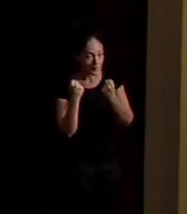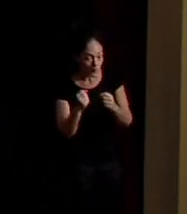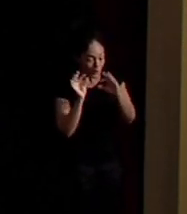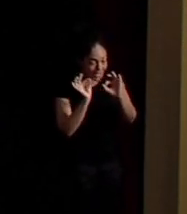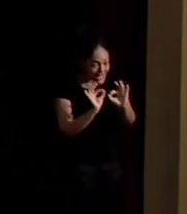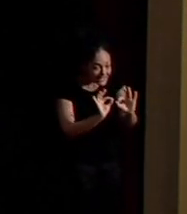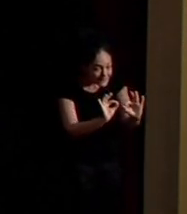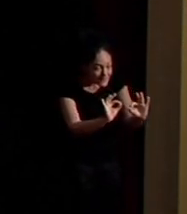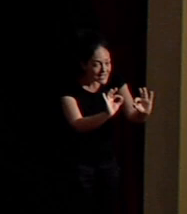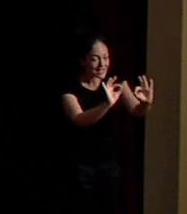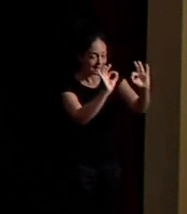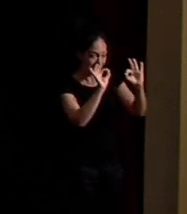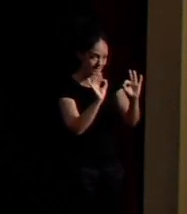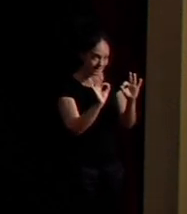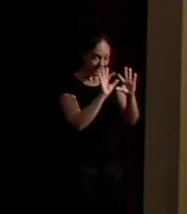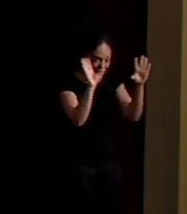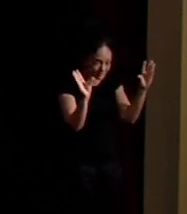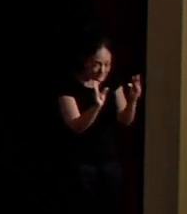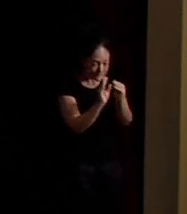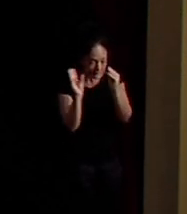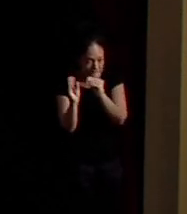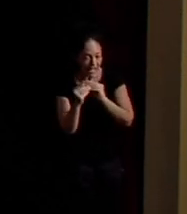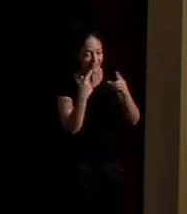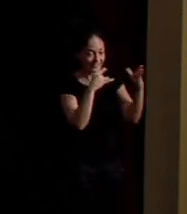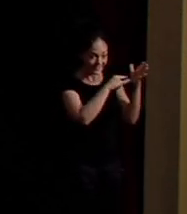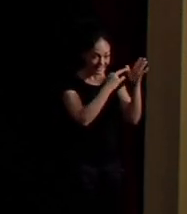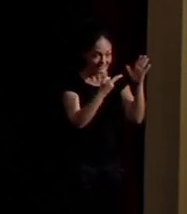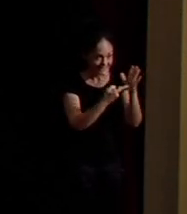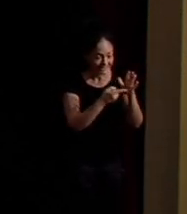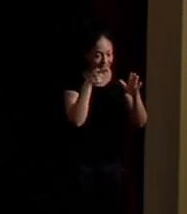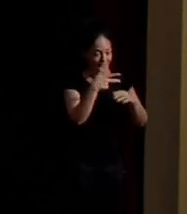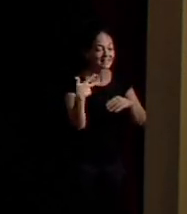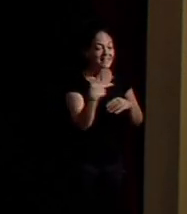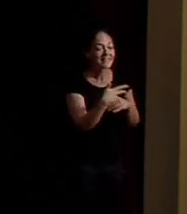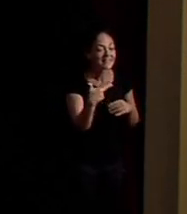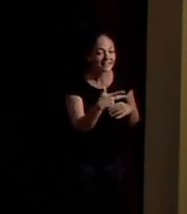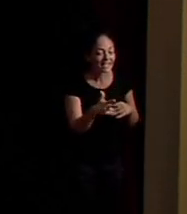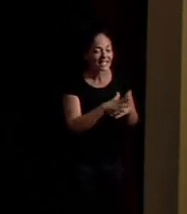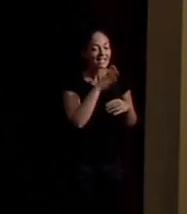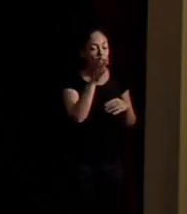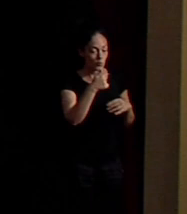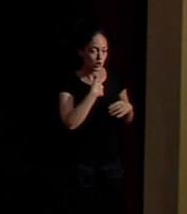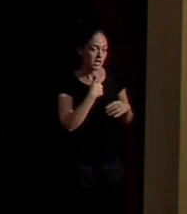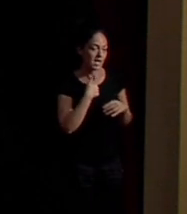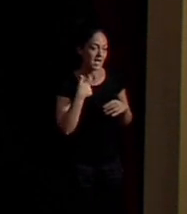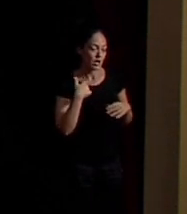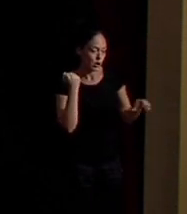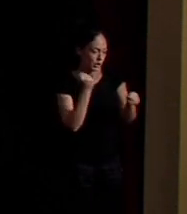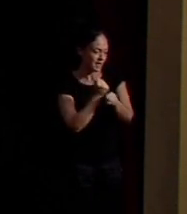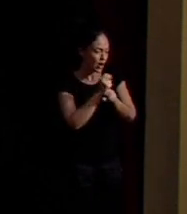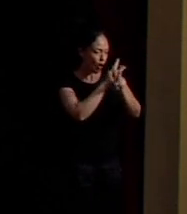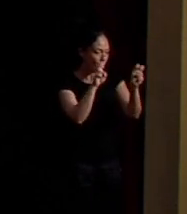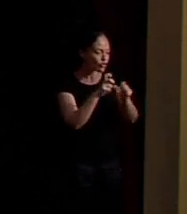explícitas e implícitas al sistema, la idea de que el derecho, ya que yo me dedico a lo jurídico y si